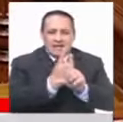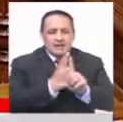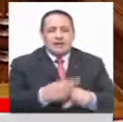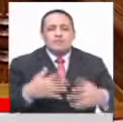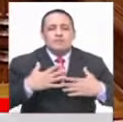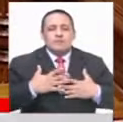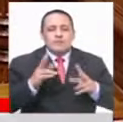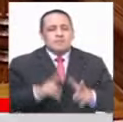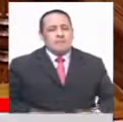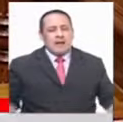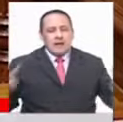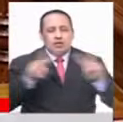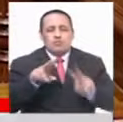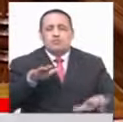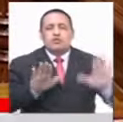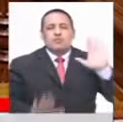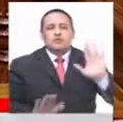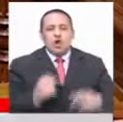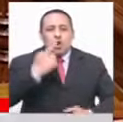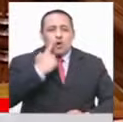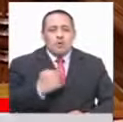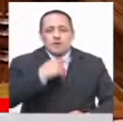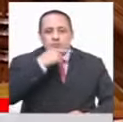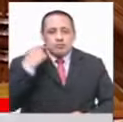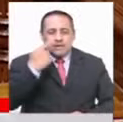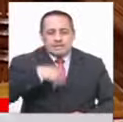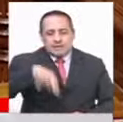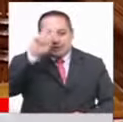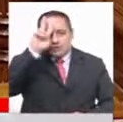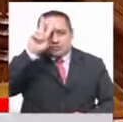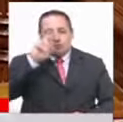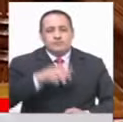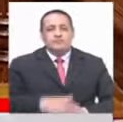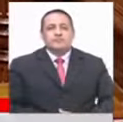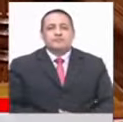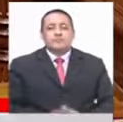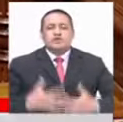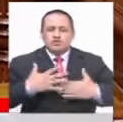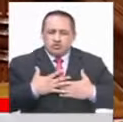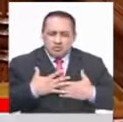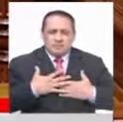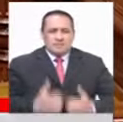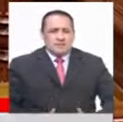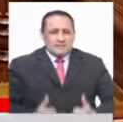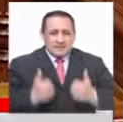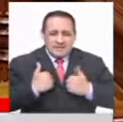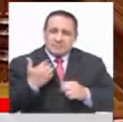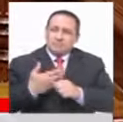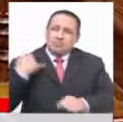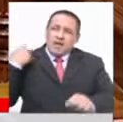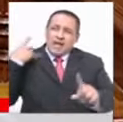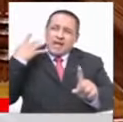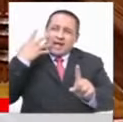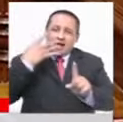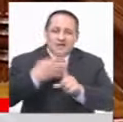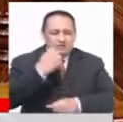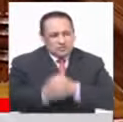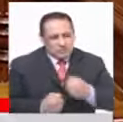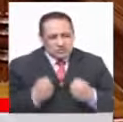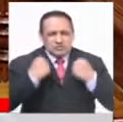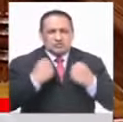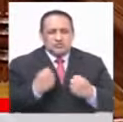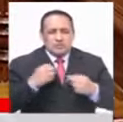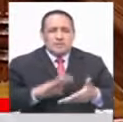valores y especialmente a las peruanas y peruanos. Dediqué toda mi vida a luchar, desde mi